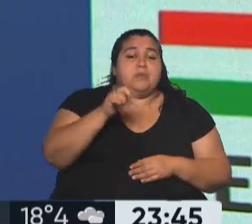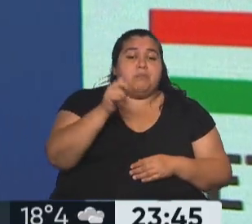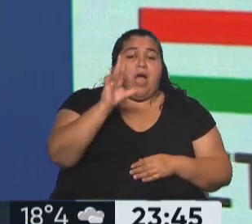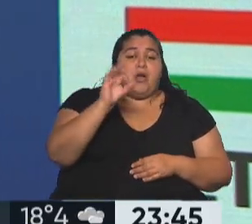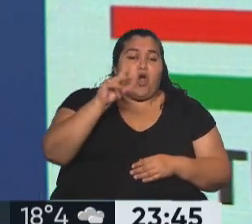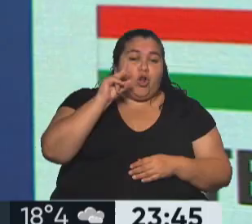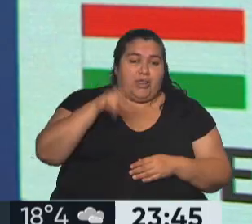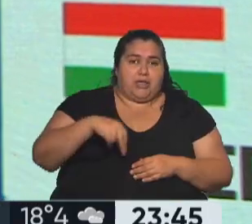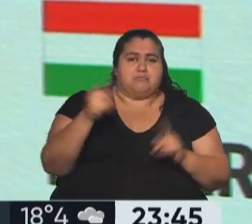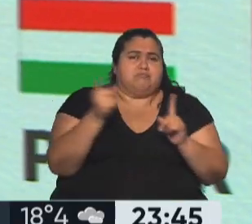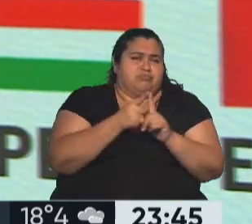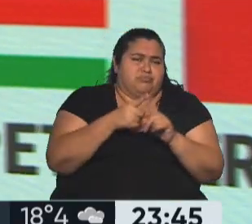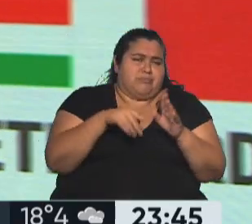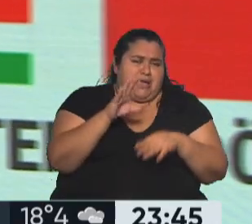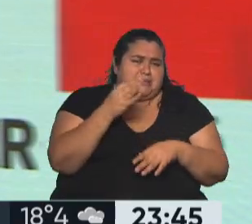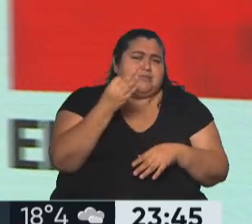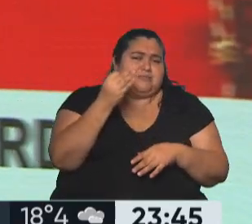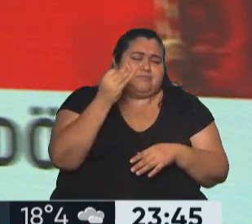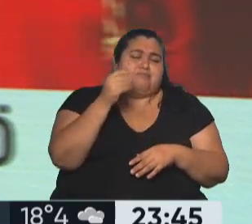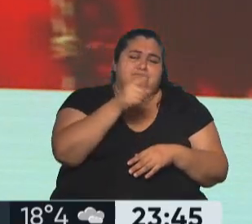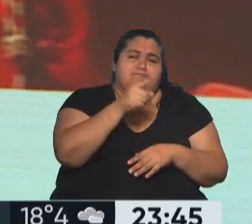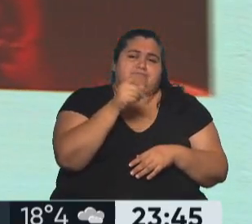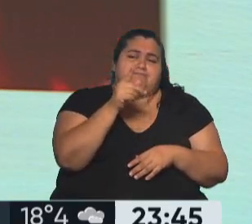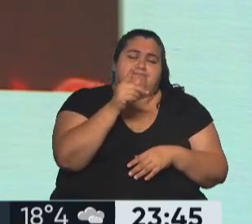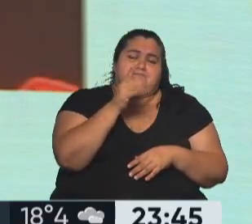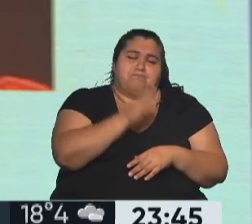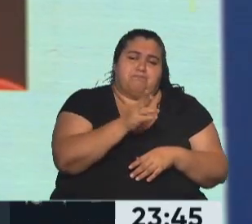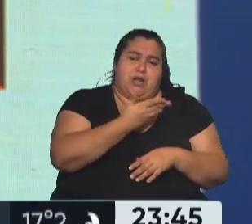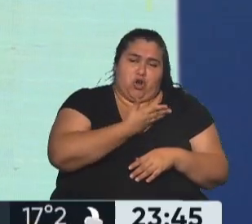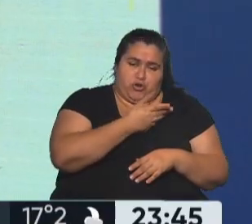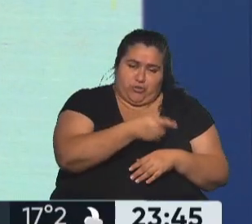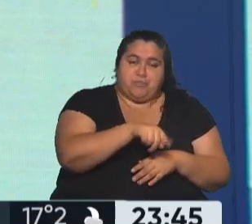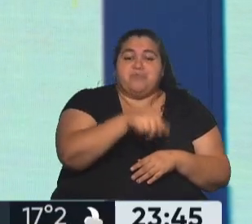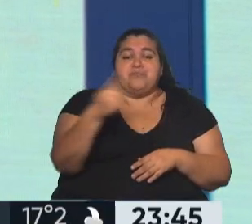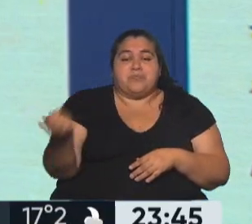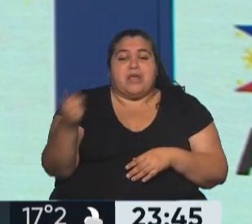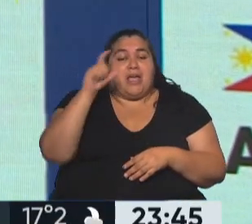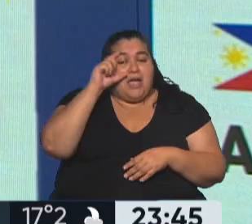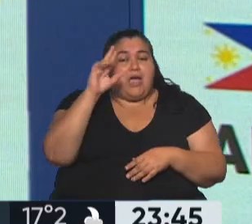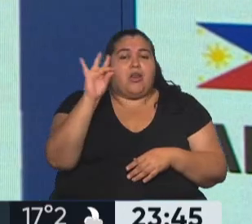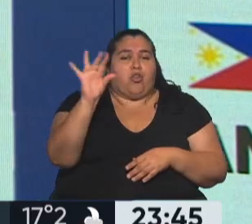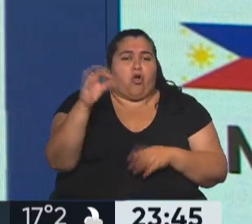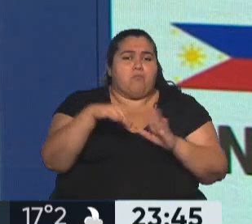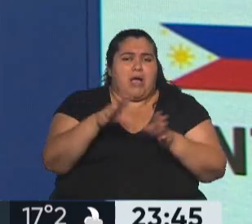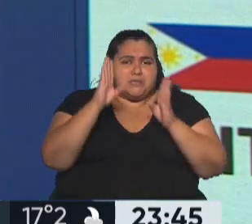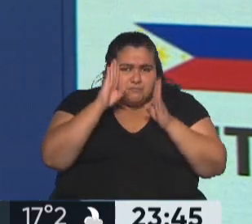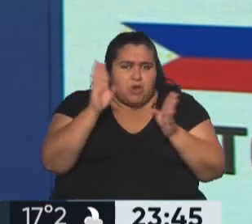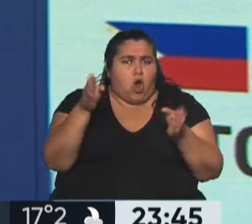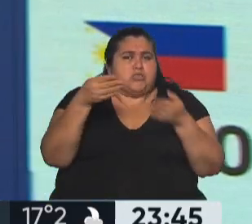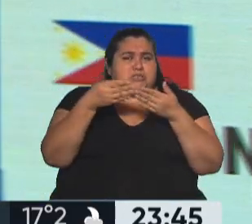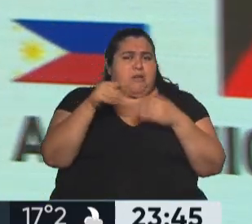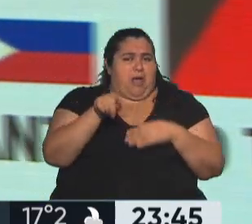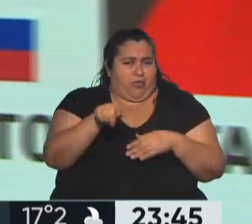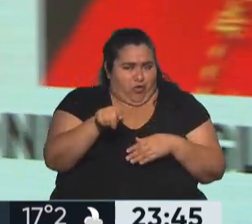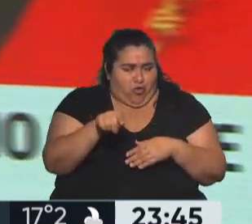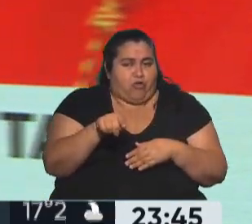pero muy cercano a Jorge Bergoglio. Hungría, Peter Erdo también dicen que es un poco más conservador todavía, pero